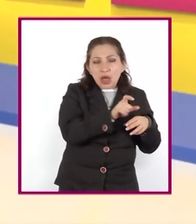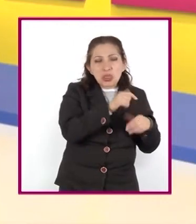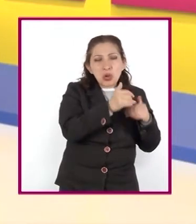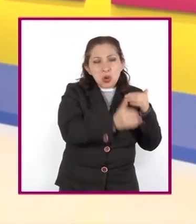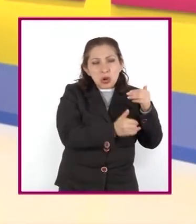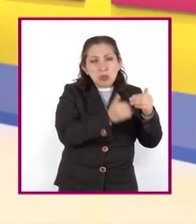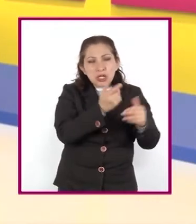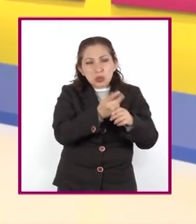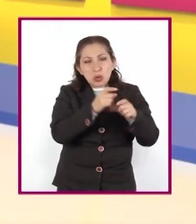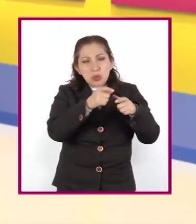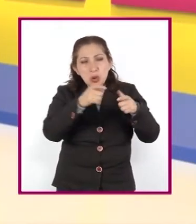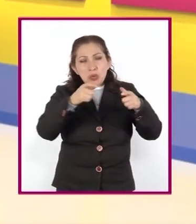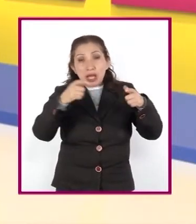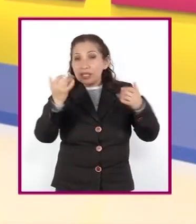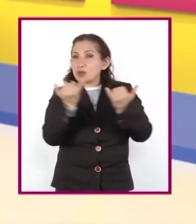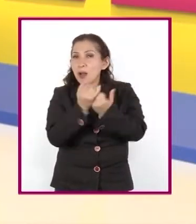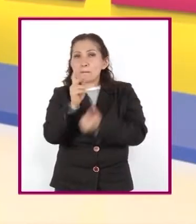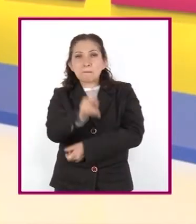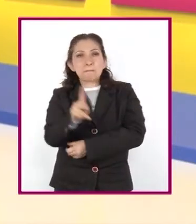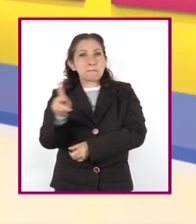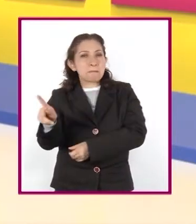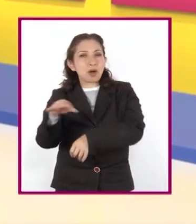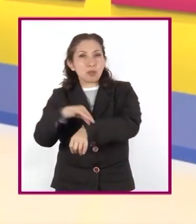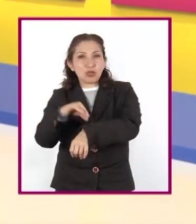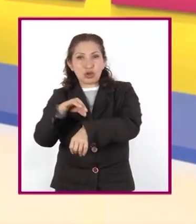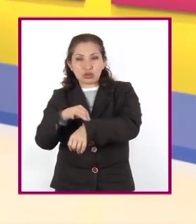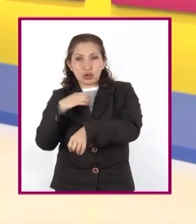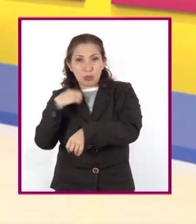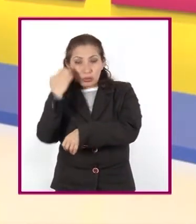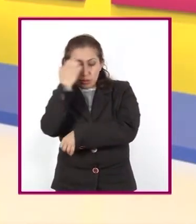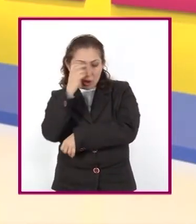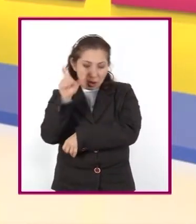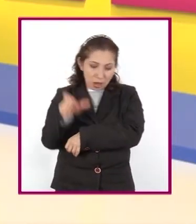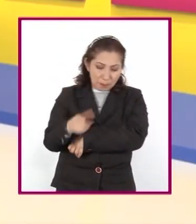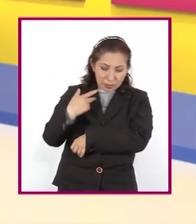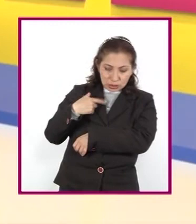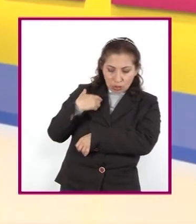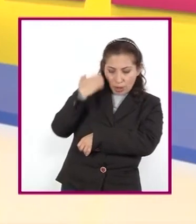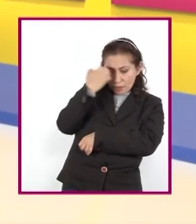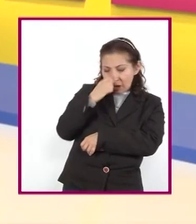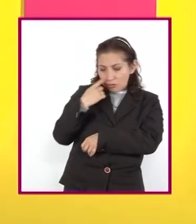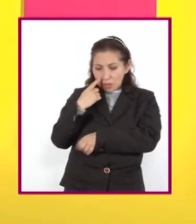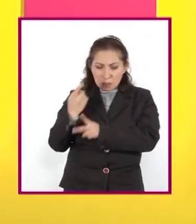similar a lo que hace un médico cuando diagnostica alguna enfermedad o padecimiento.